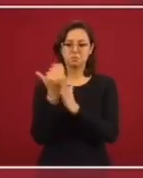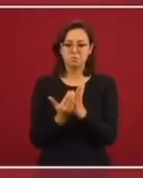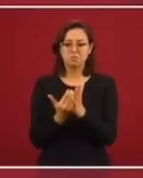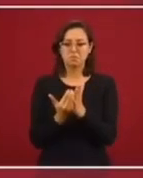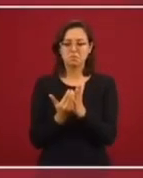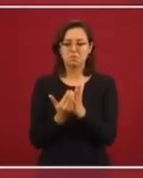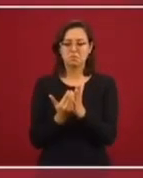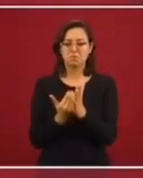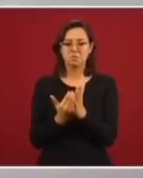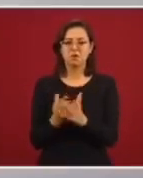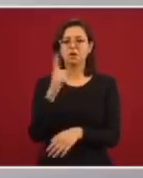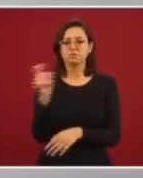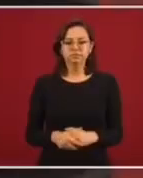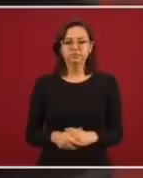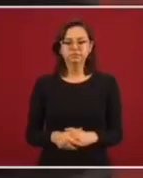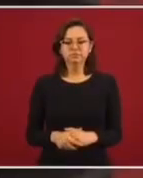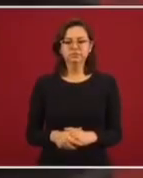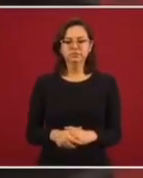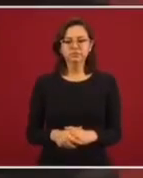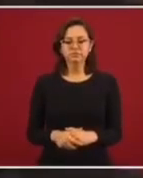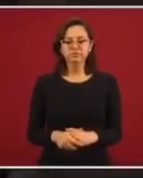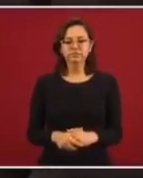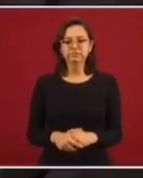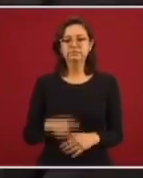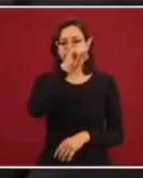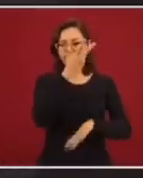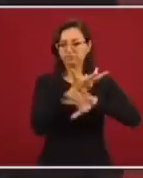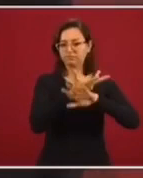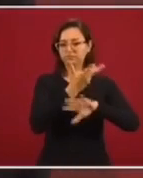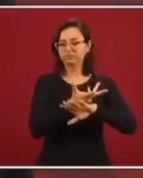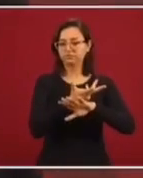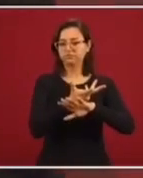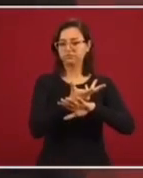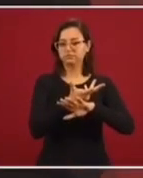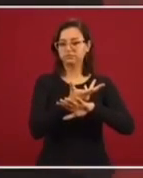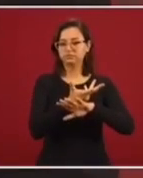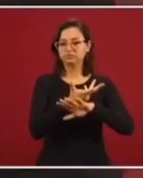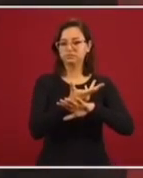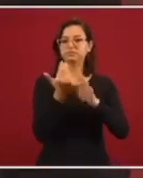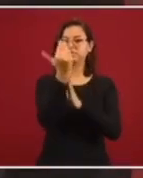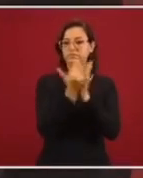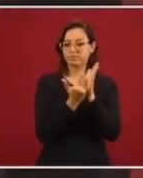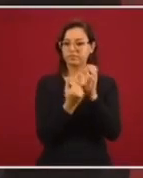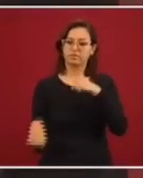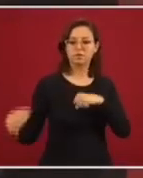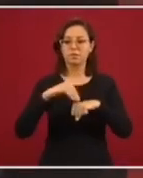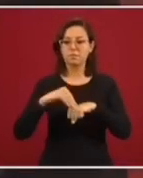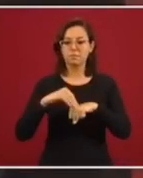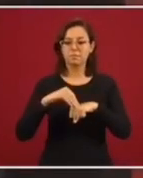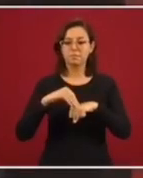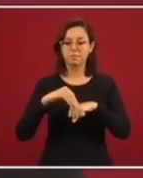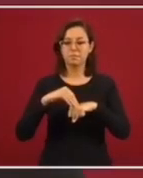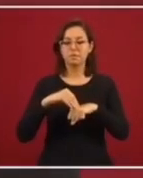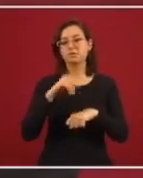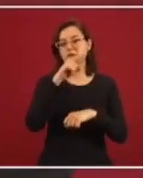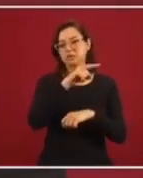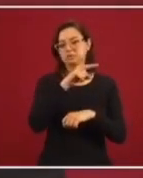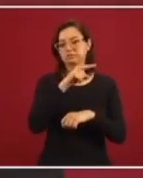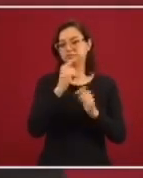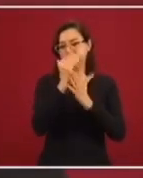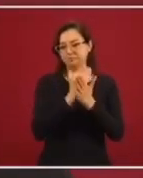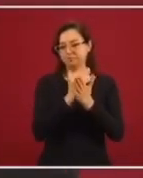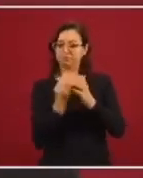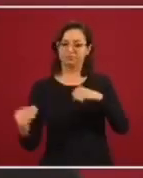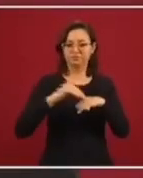disminución de 100.000 barriles. Estados Unidos se compromete a reducir adicionalmente a lo que él iba a